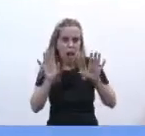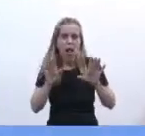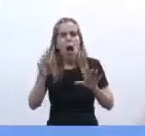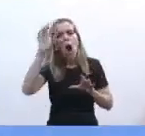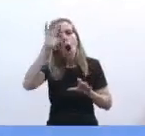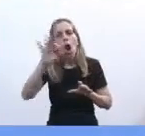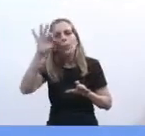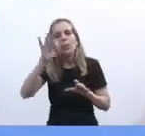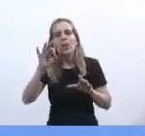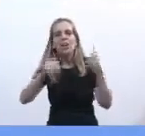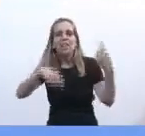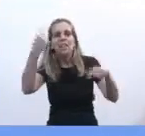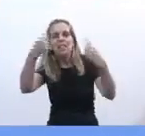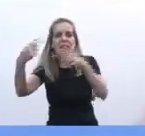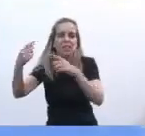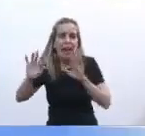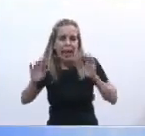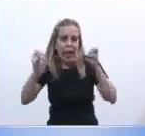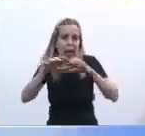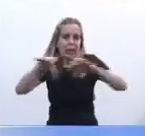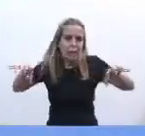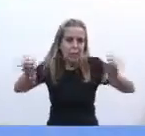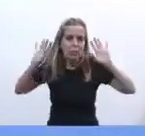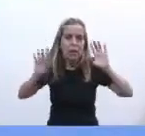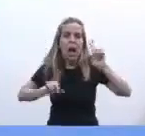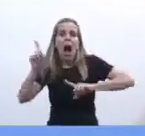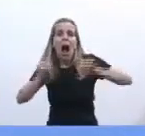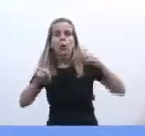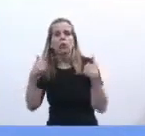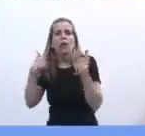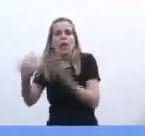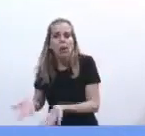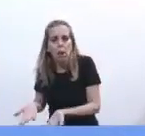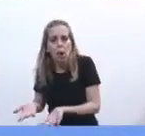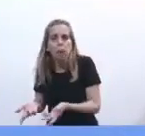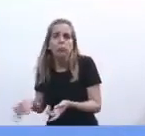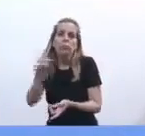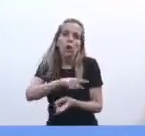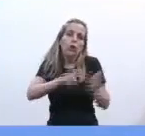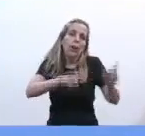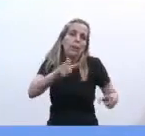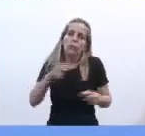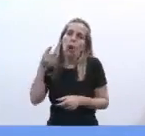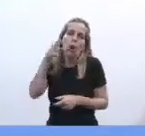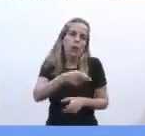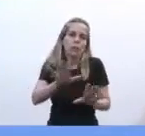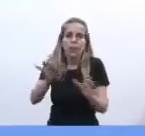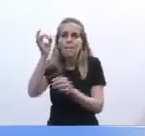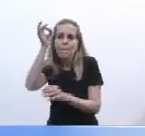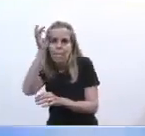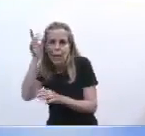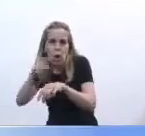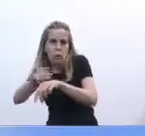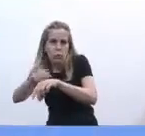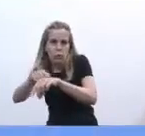están divididas hay una parte a ciudadanía a favor y otros en contra perdón senadora